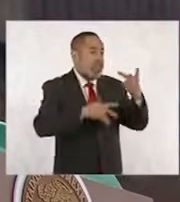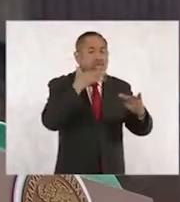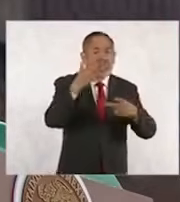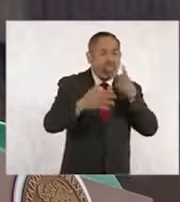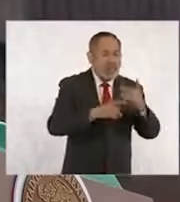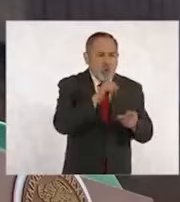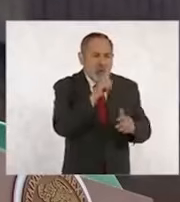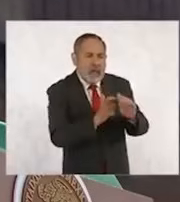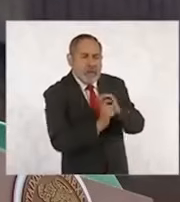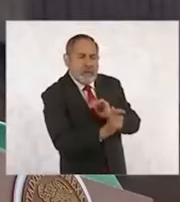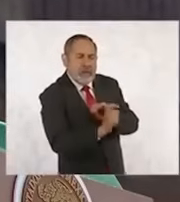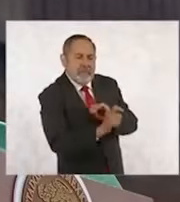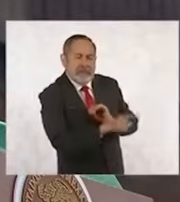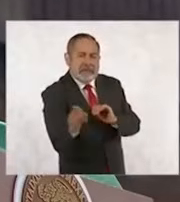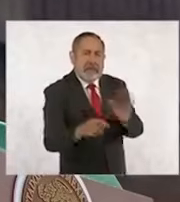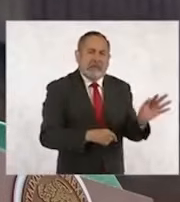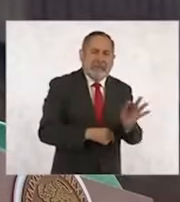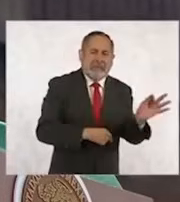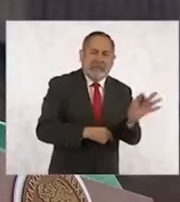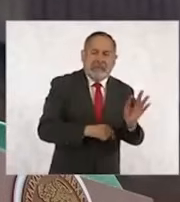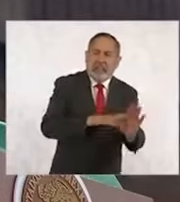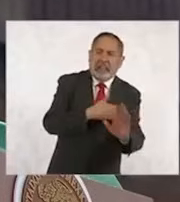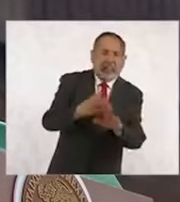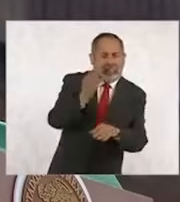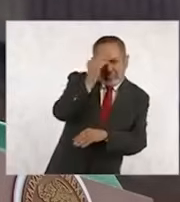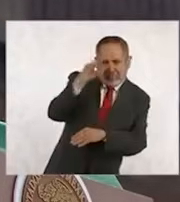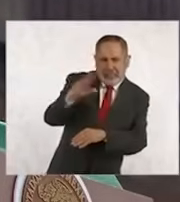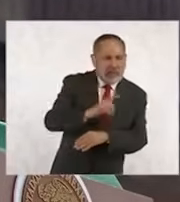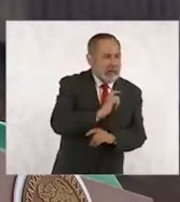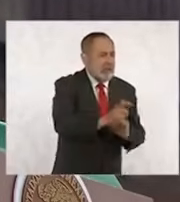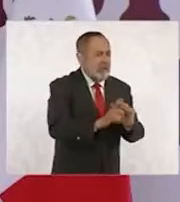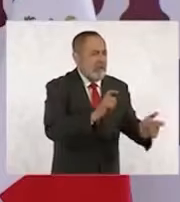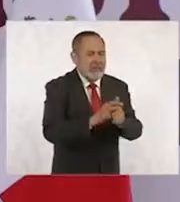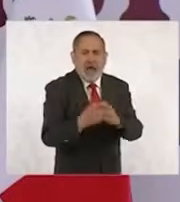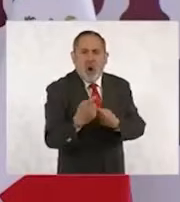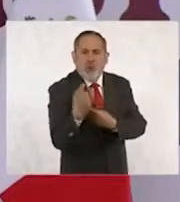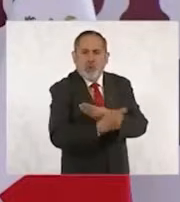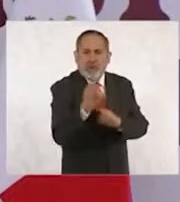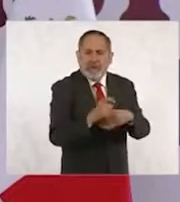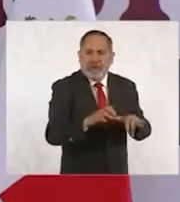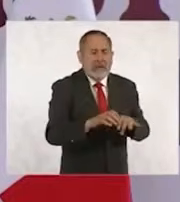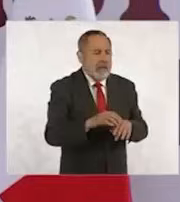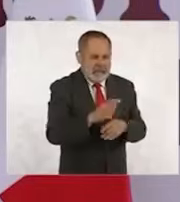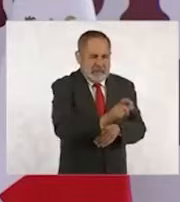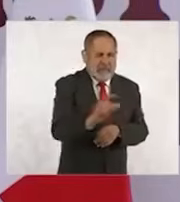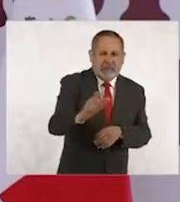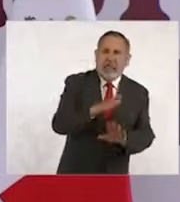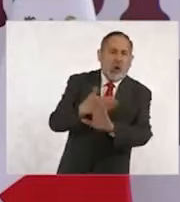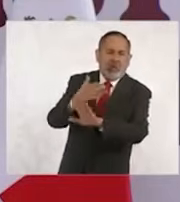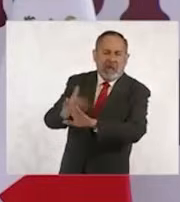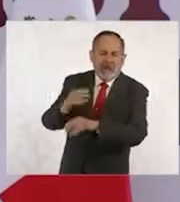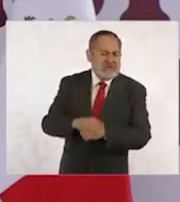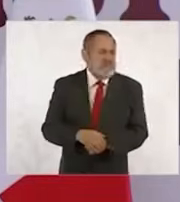en 1968, la verdad que si la Revolución Mexicana no hubiera sido traicionada, hubiéramos tenido un proceso distinto